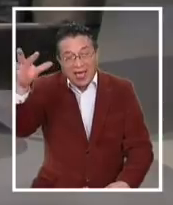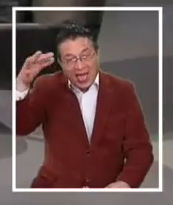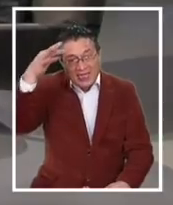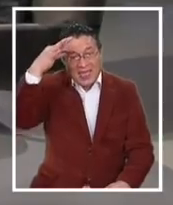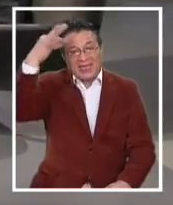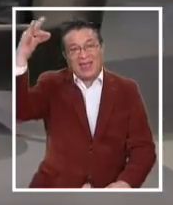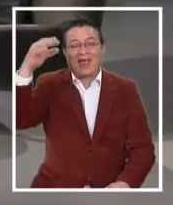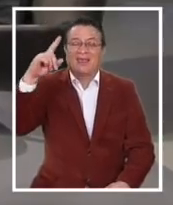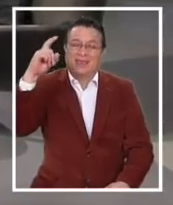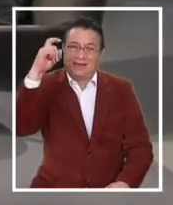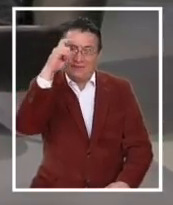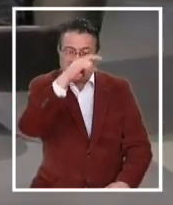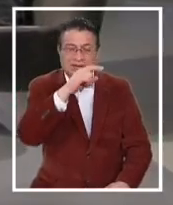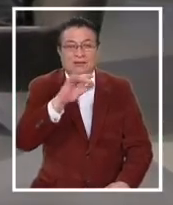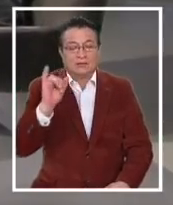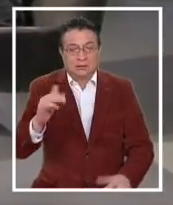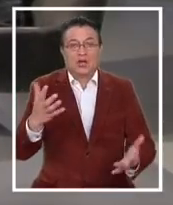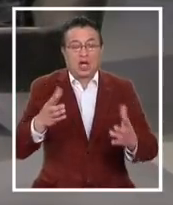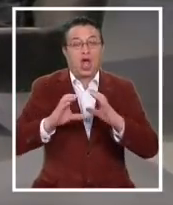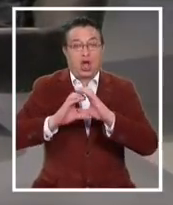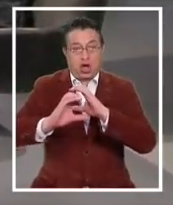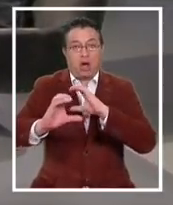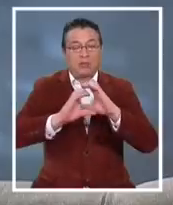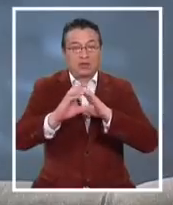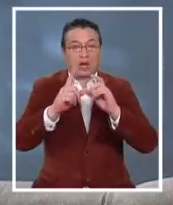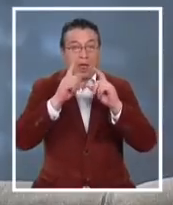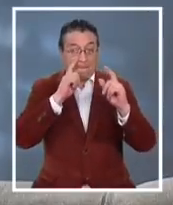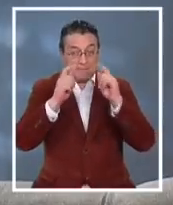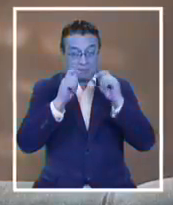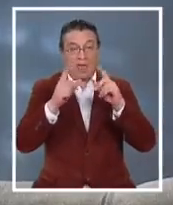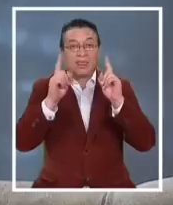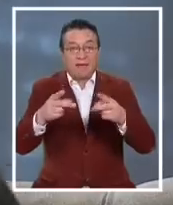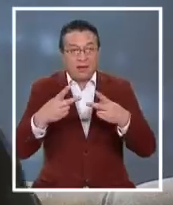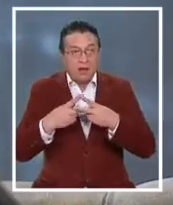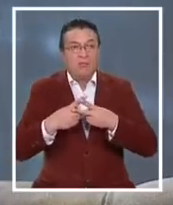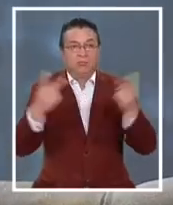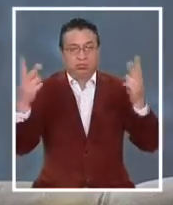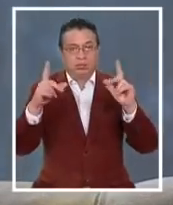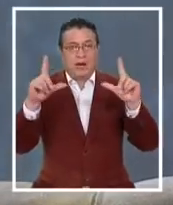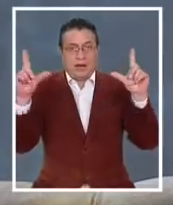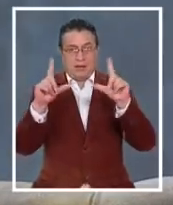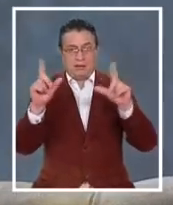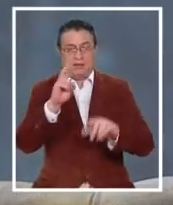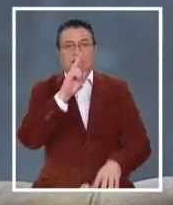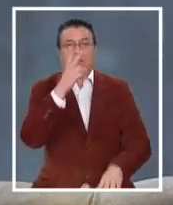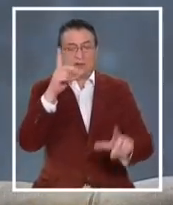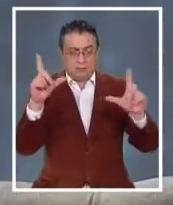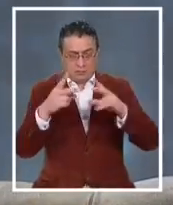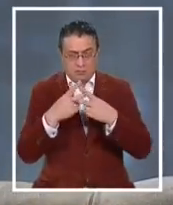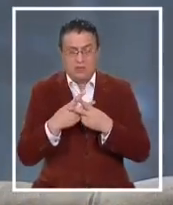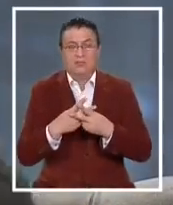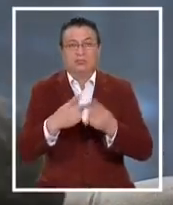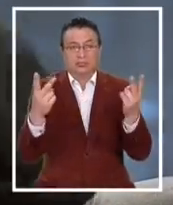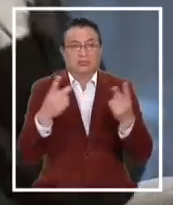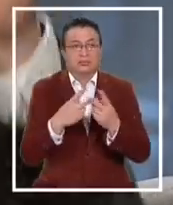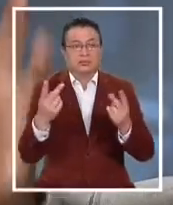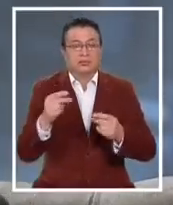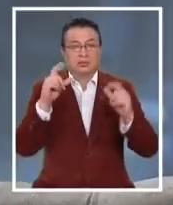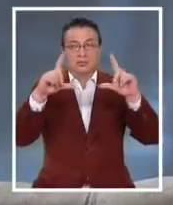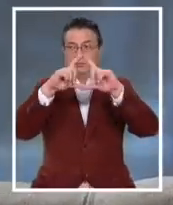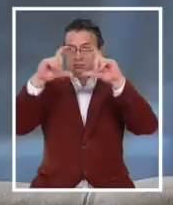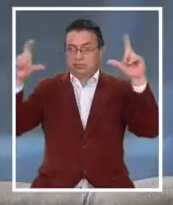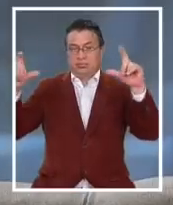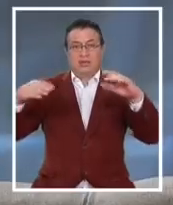porque evidentemente hay una comunicación de riesgo. Tal vez deberíamos mostrar imágenes en la tele, qué sé yo, afiche